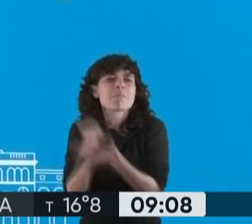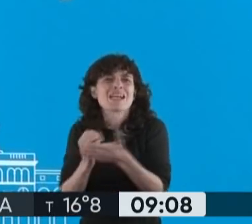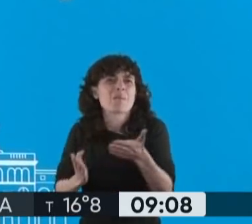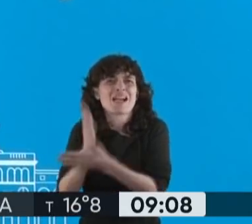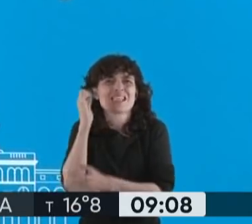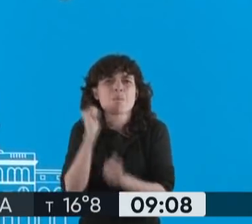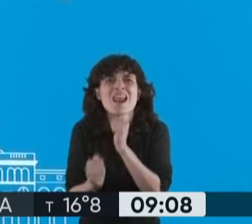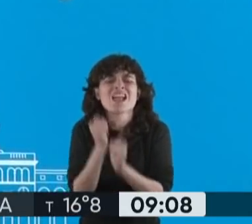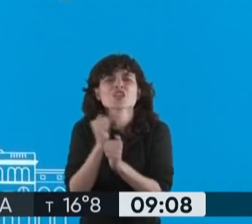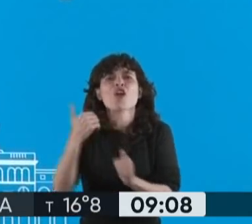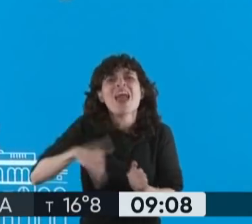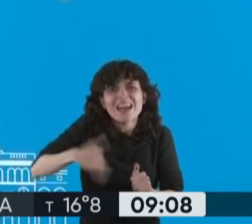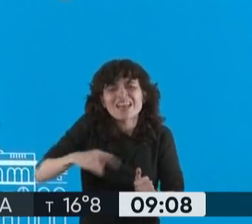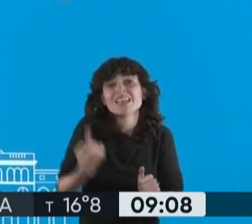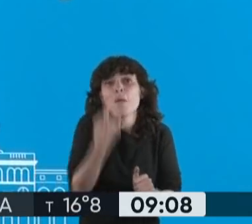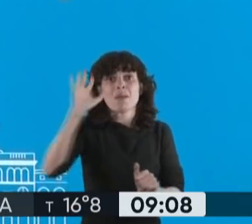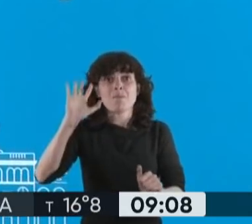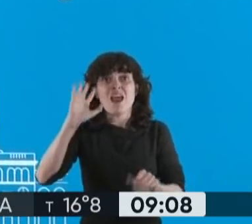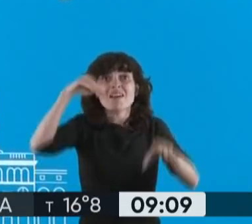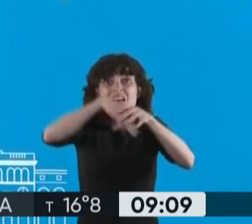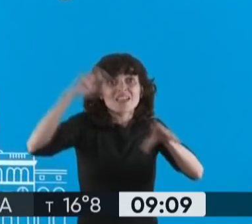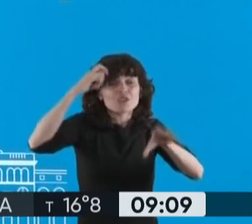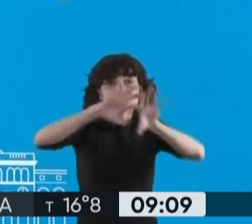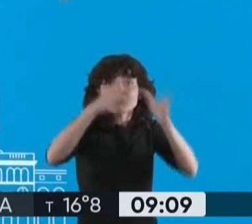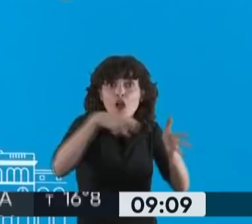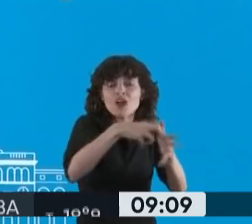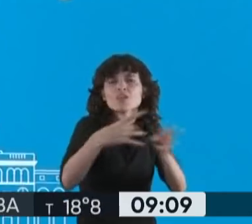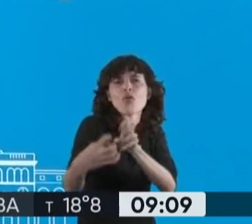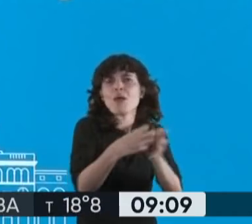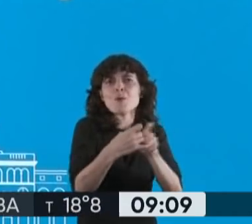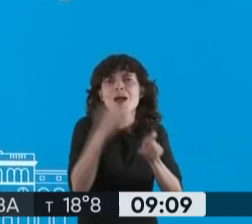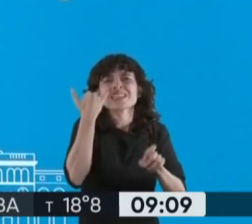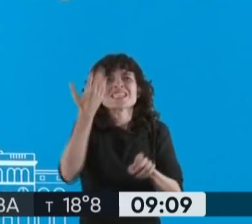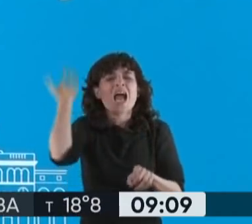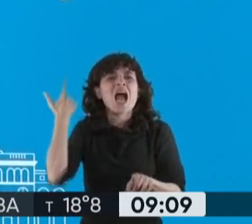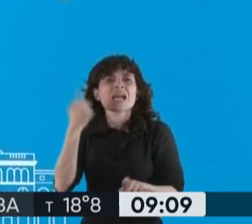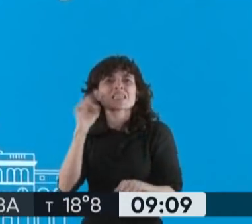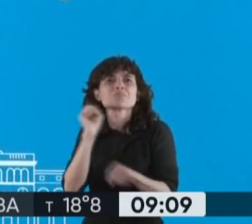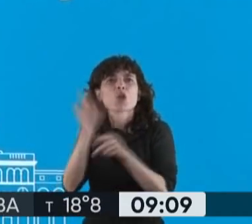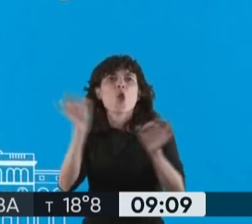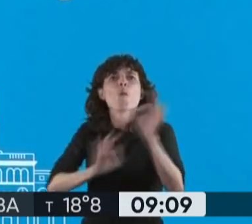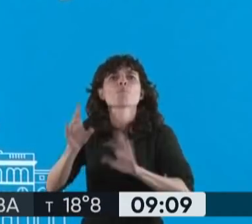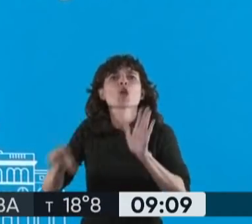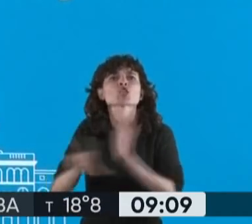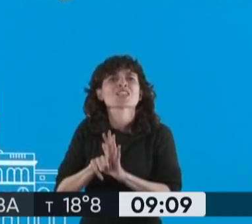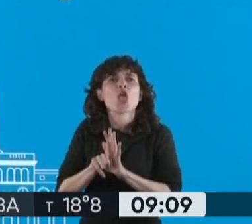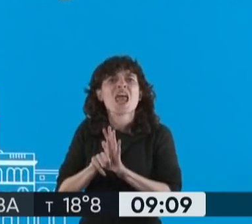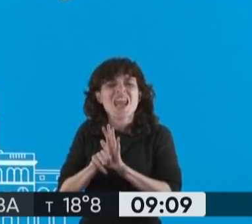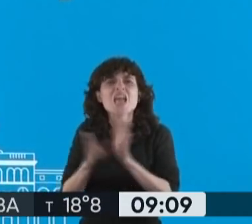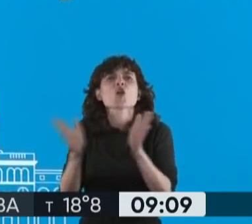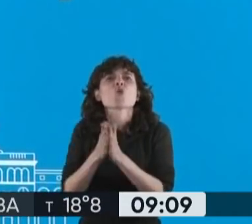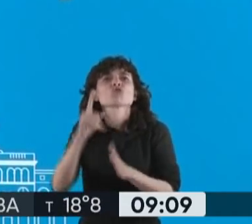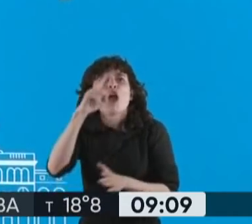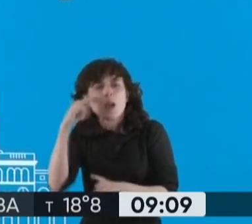se dará en el Congreso porque enviamos un proyecto de ley en su momento, el presidente Alberto Fernández, el ministro Martín